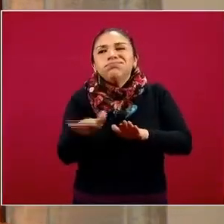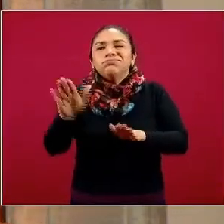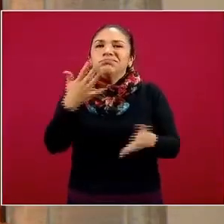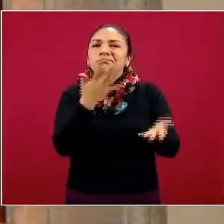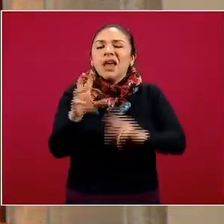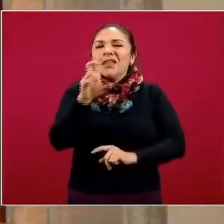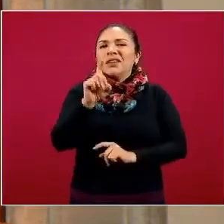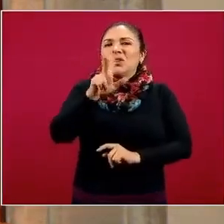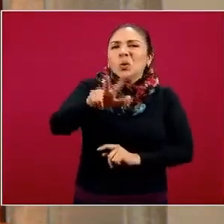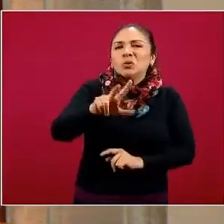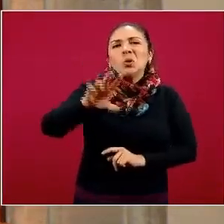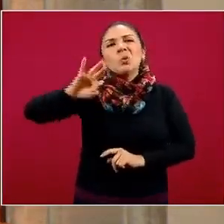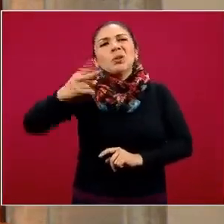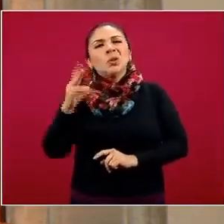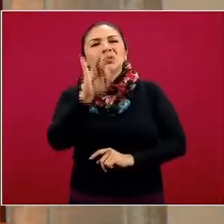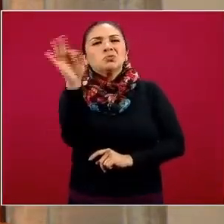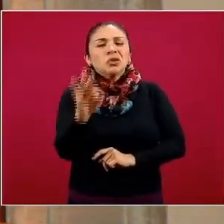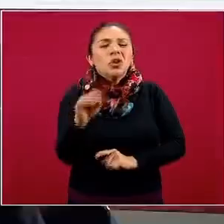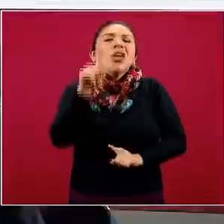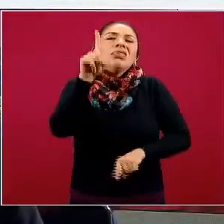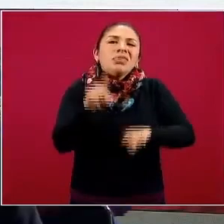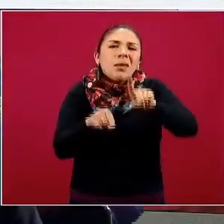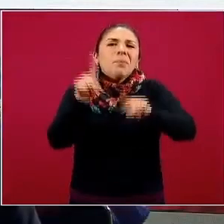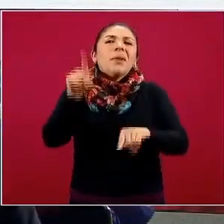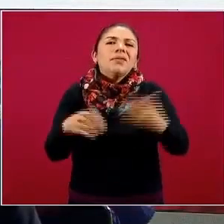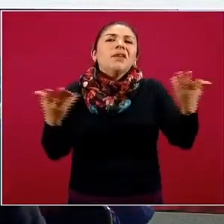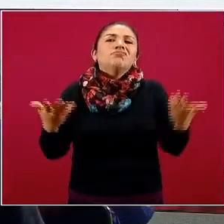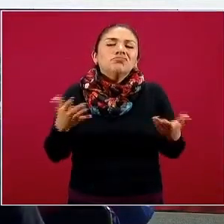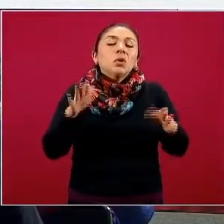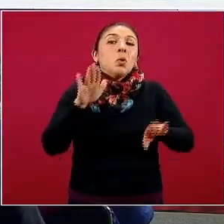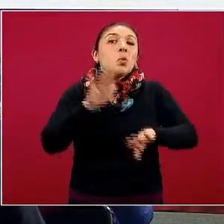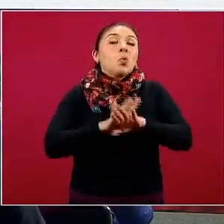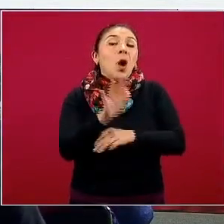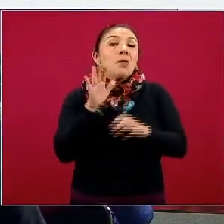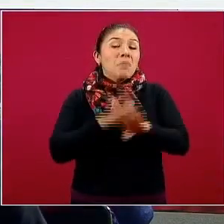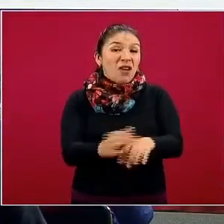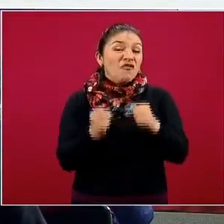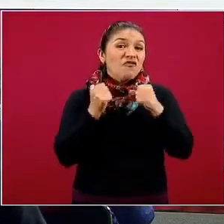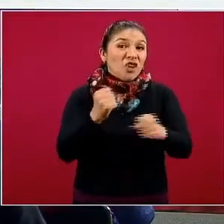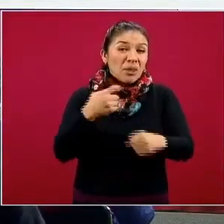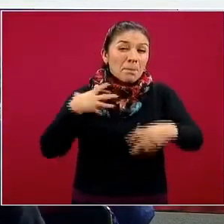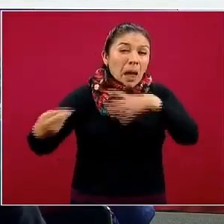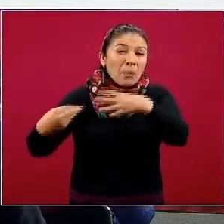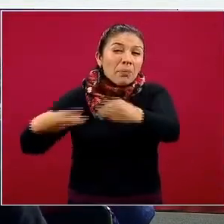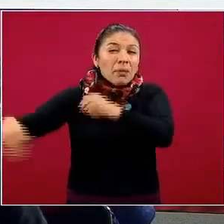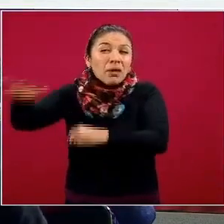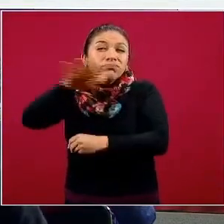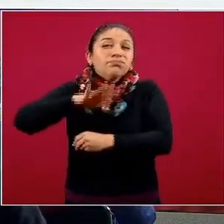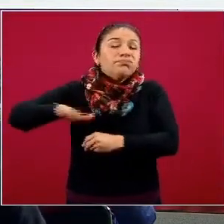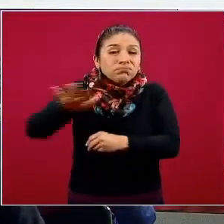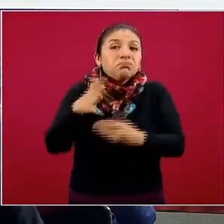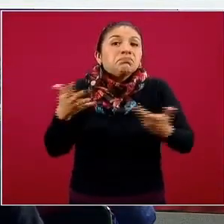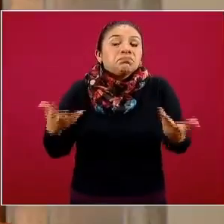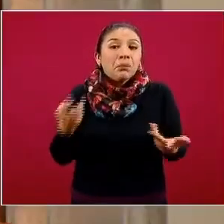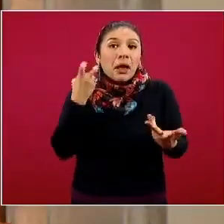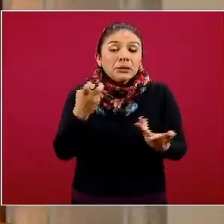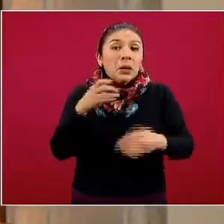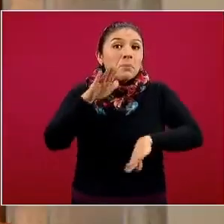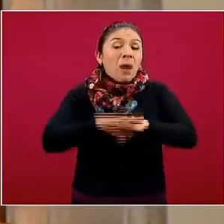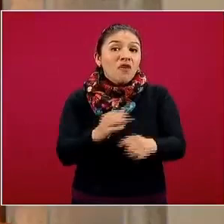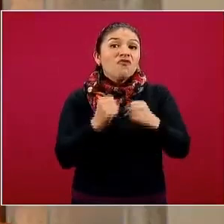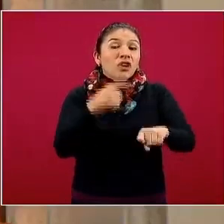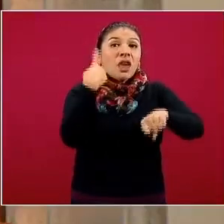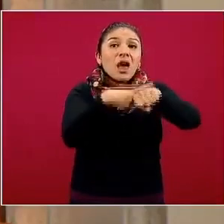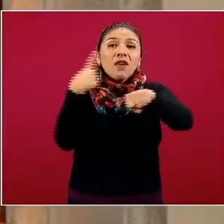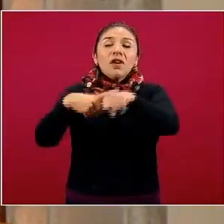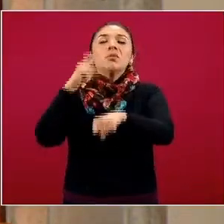38 y un 42%, dependiendo lógicamente de la intensidad de la transmisión y por lo tanto de la intensidad epidémica en